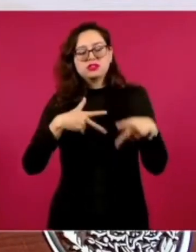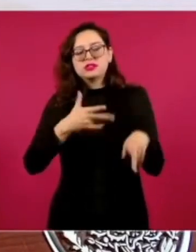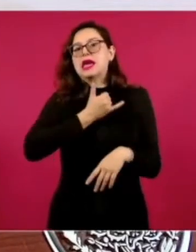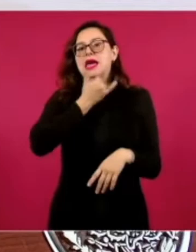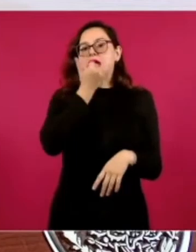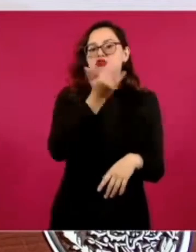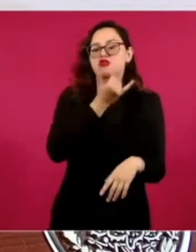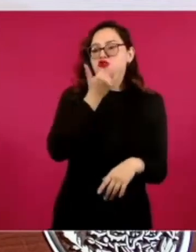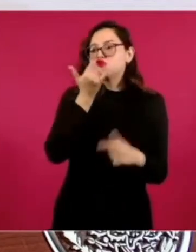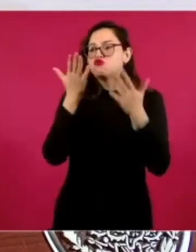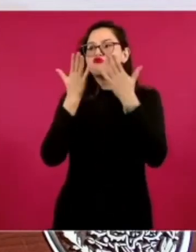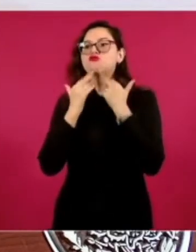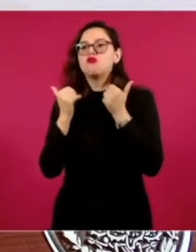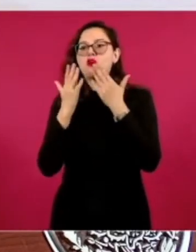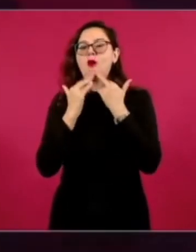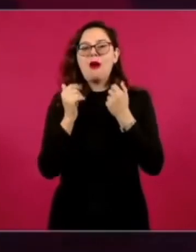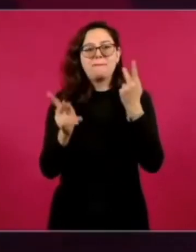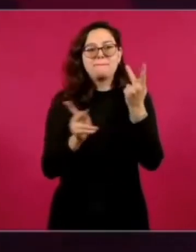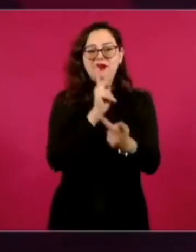Solo el Creador